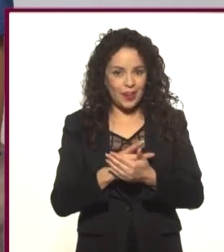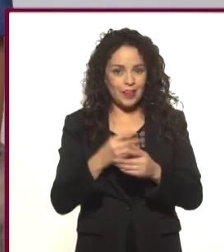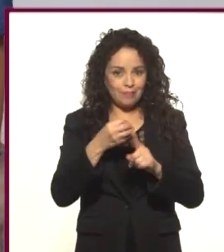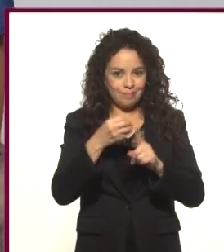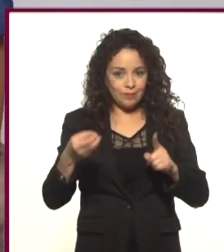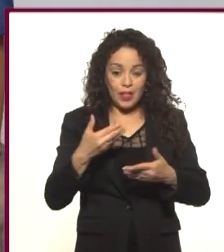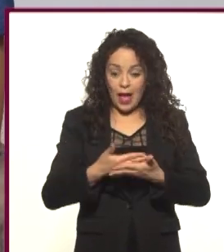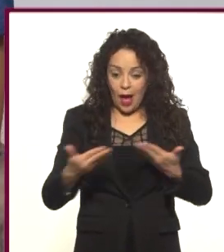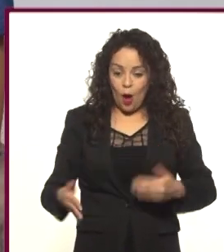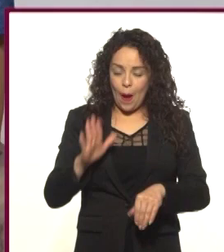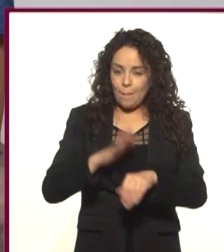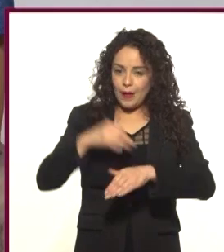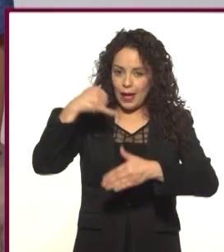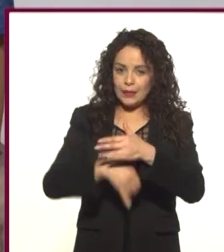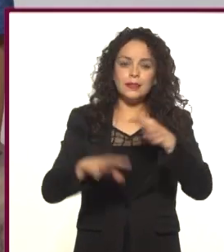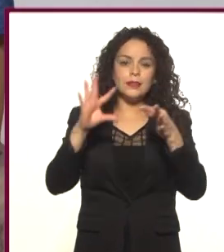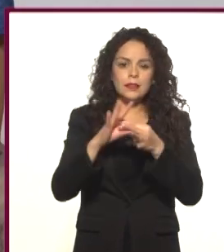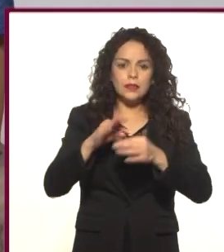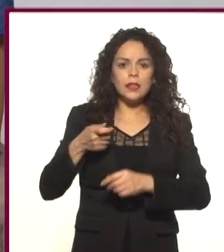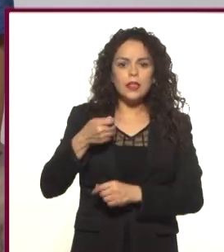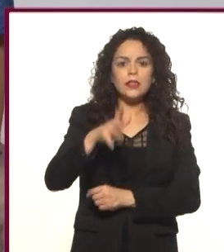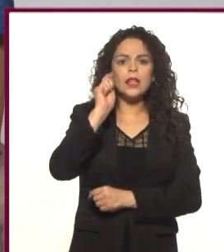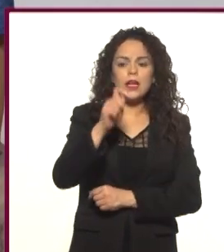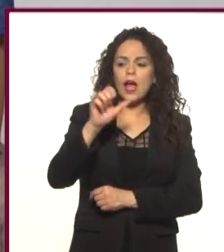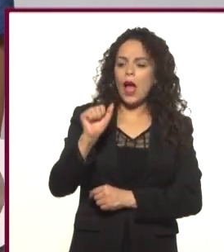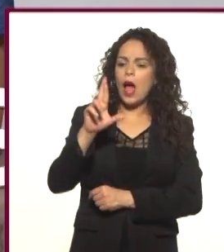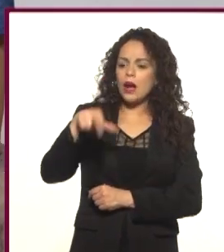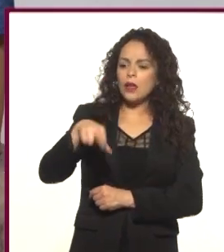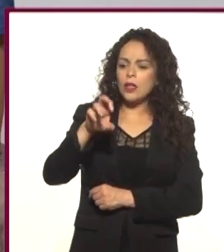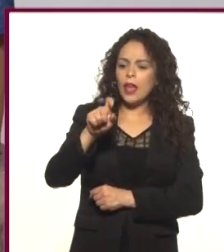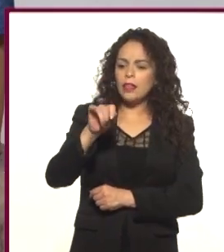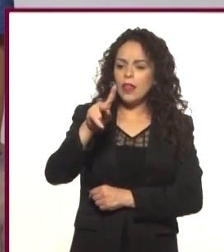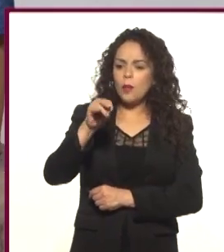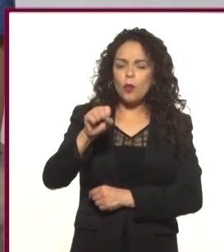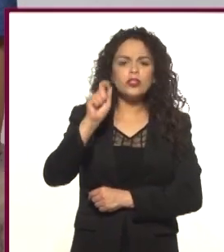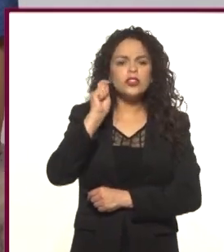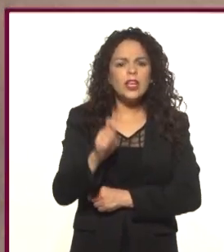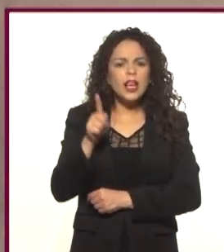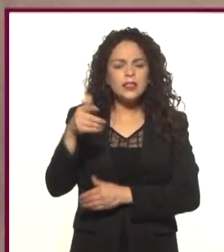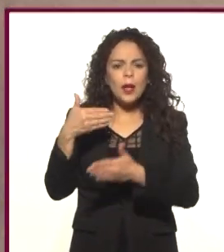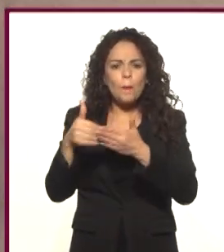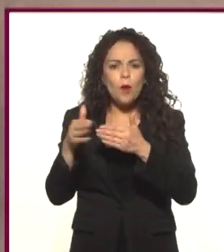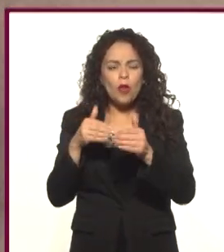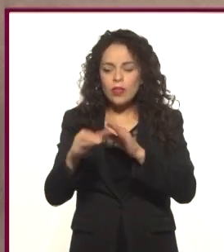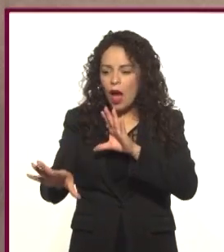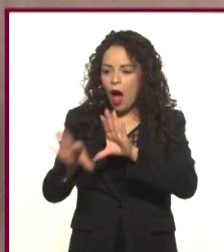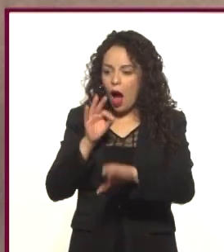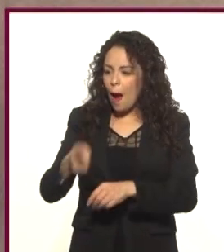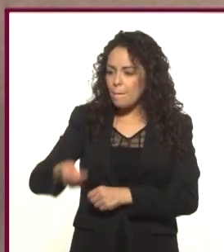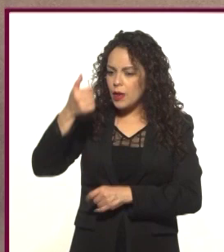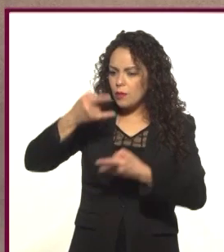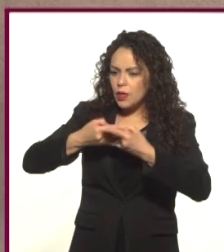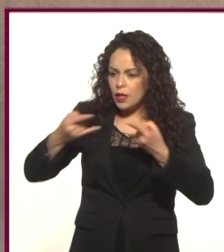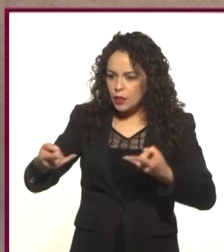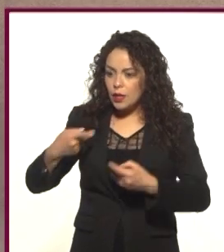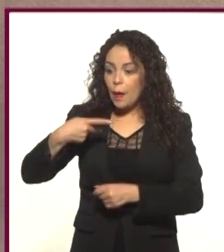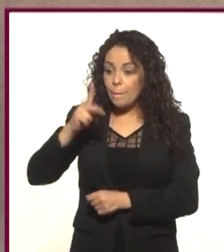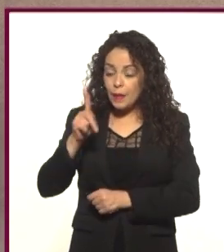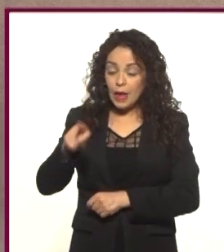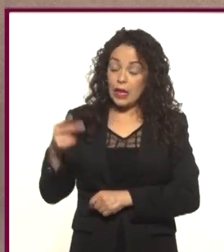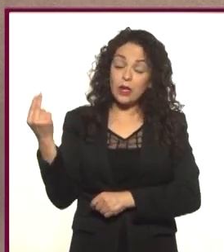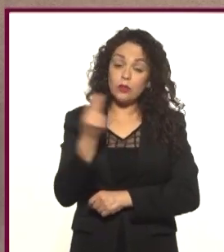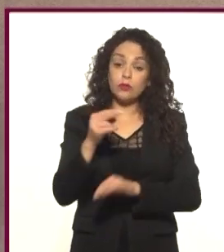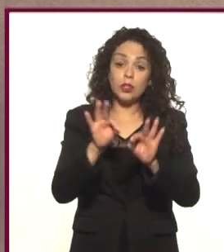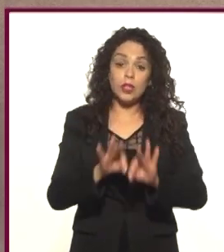hoy hablaremos de ello un poco más, se les conoce con el nombre de arquetipos, que son modelos tomados de las primeras historias, pero que han